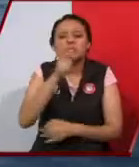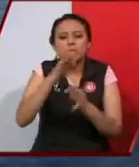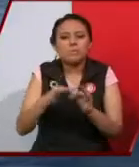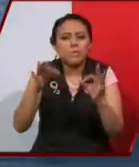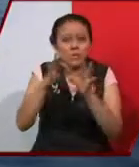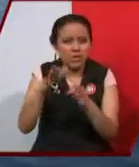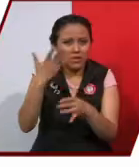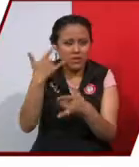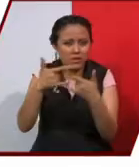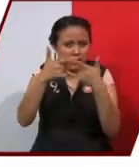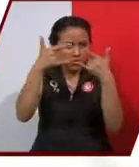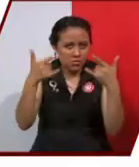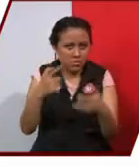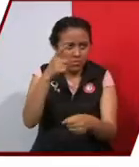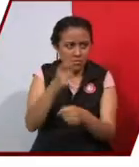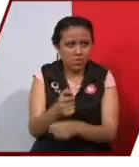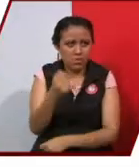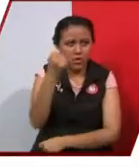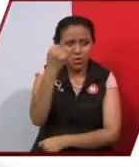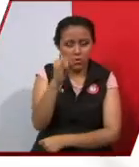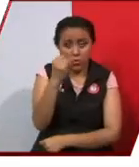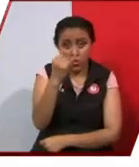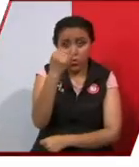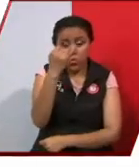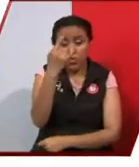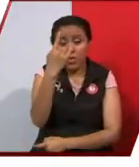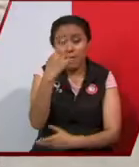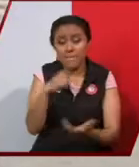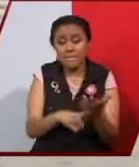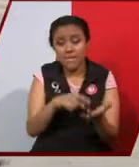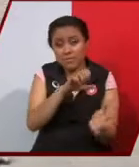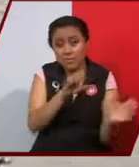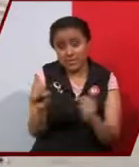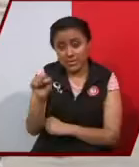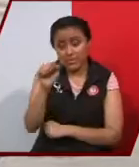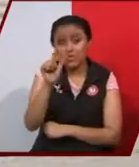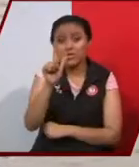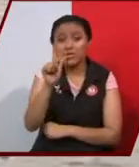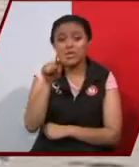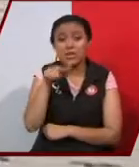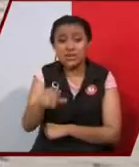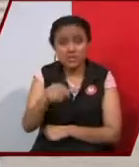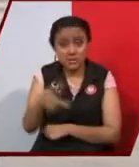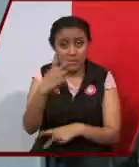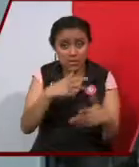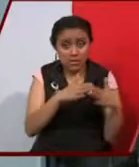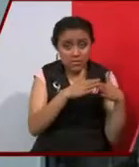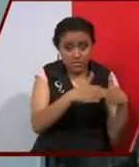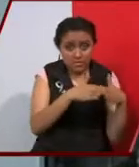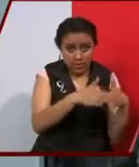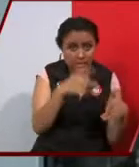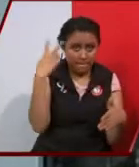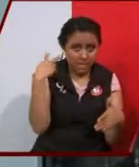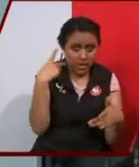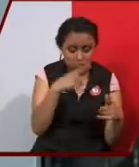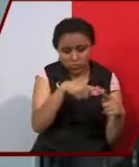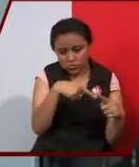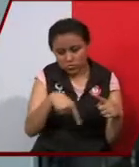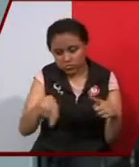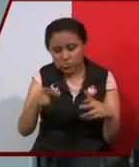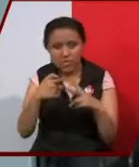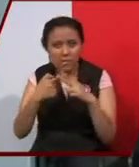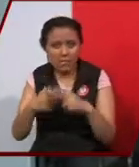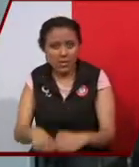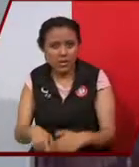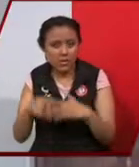suceso histórico de aquel primero de junio de 1917 en donde zarpó desde el puerto de veracruz y por primera vez un